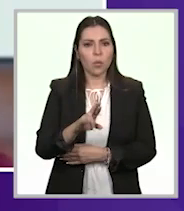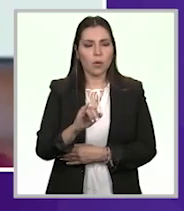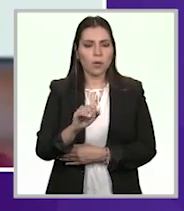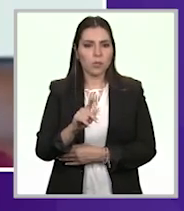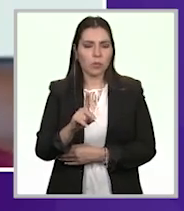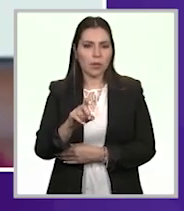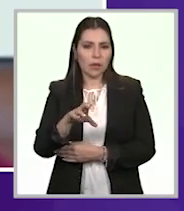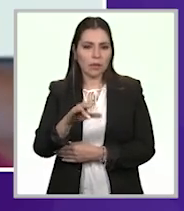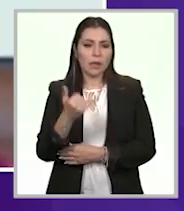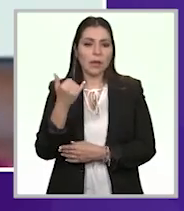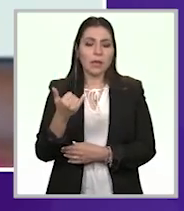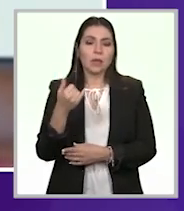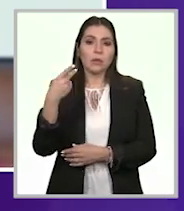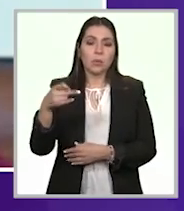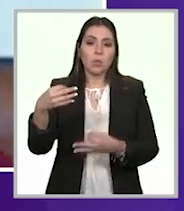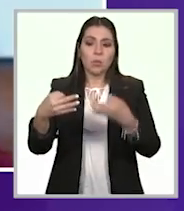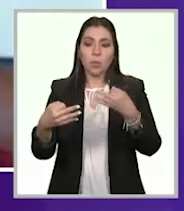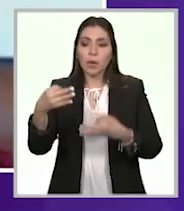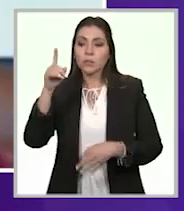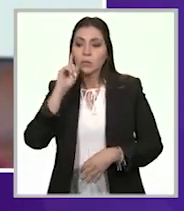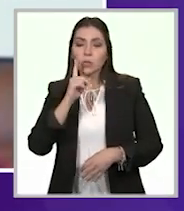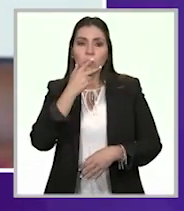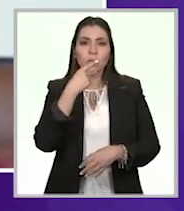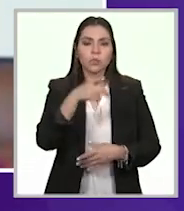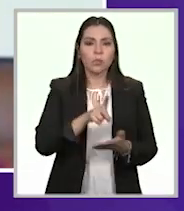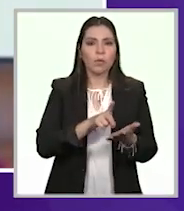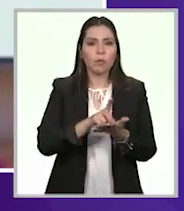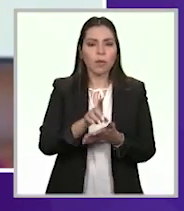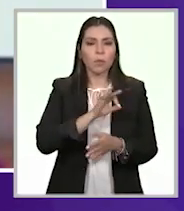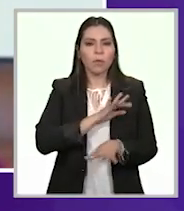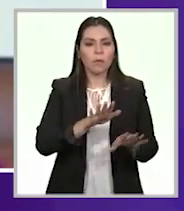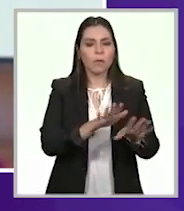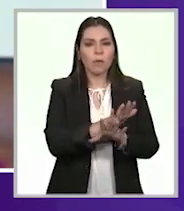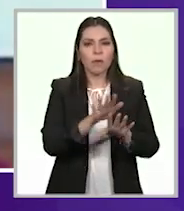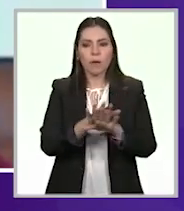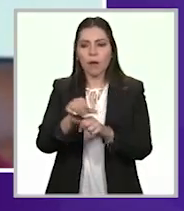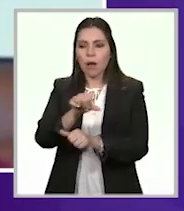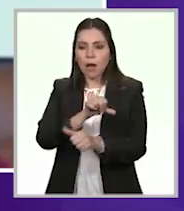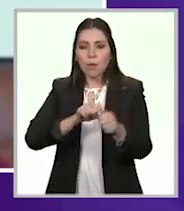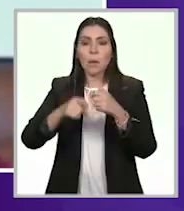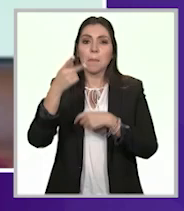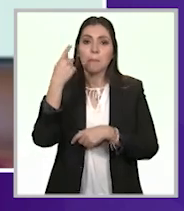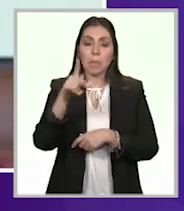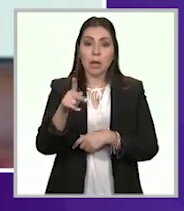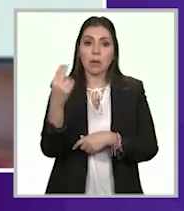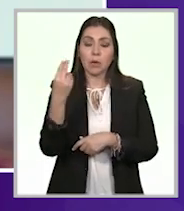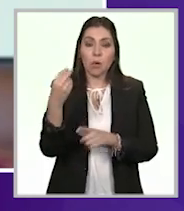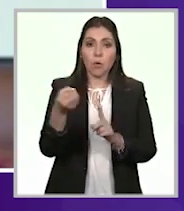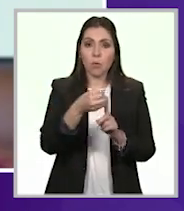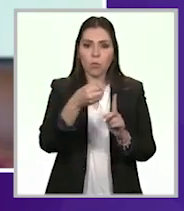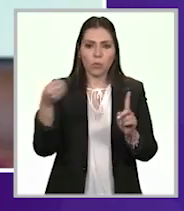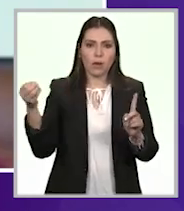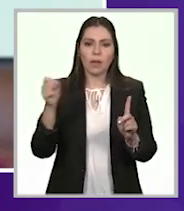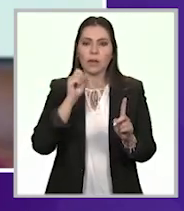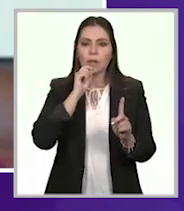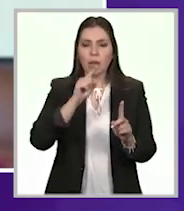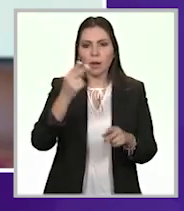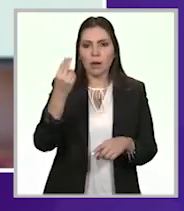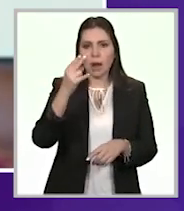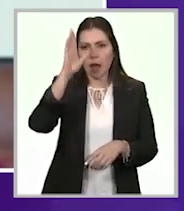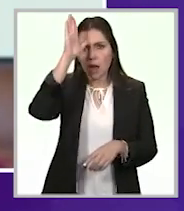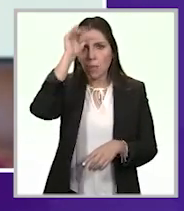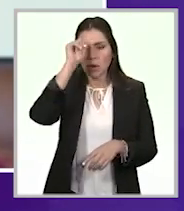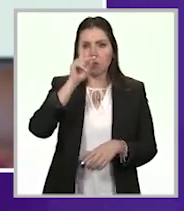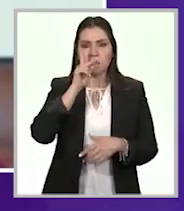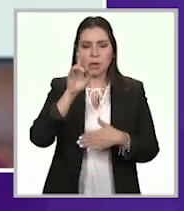de los jueces sea un derecho en movimiento. Pero para que este derecho en movimiento sea un derecho ordenado, pues